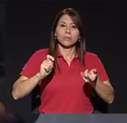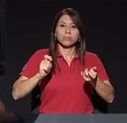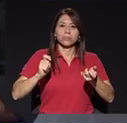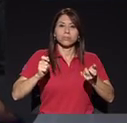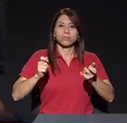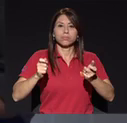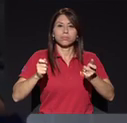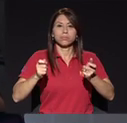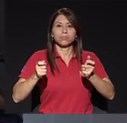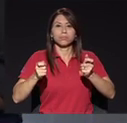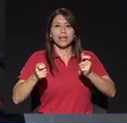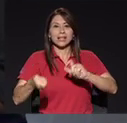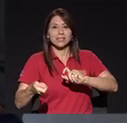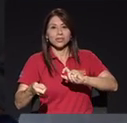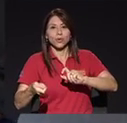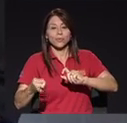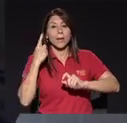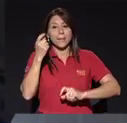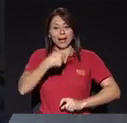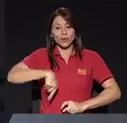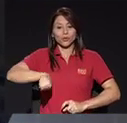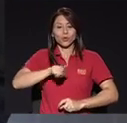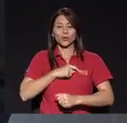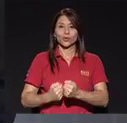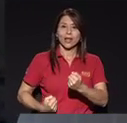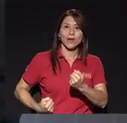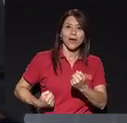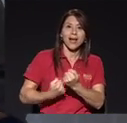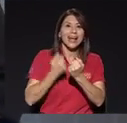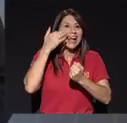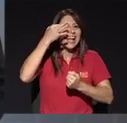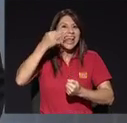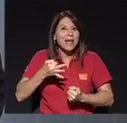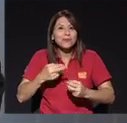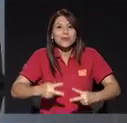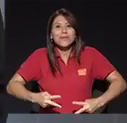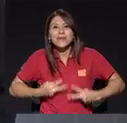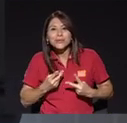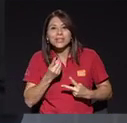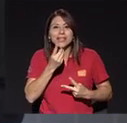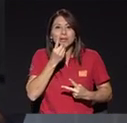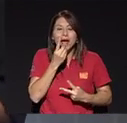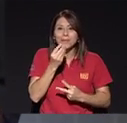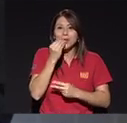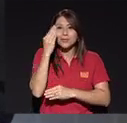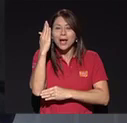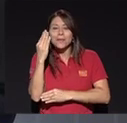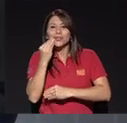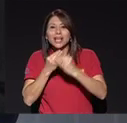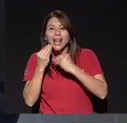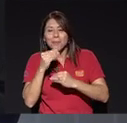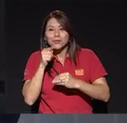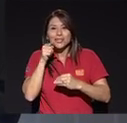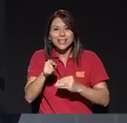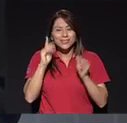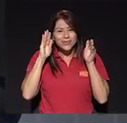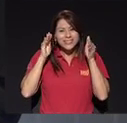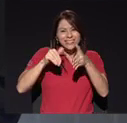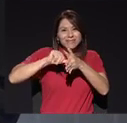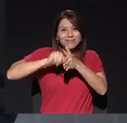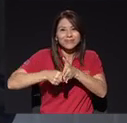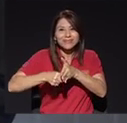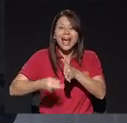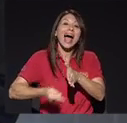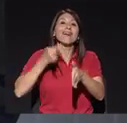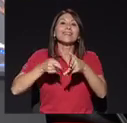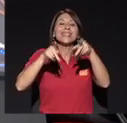transición para los que abogamos, creemos, vivimos, desayunamos, almorzamos y cenamos esto y a veces